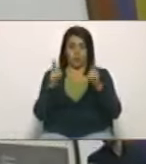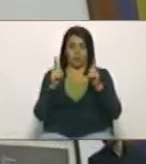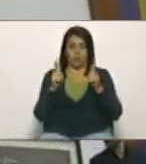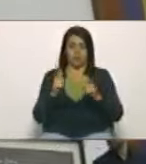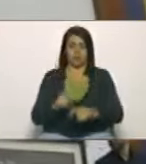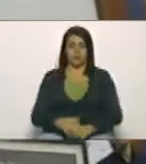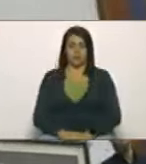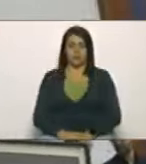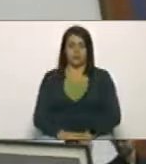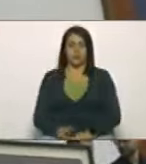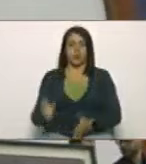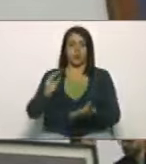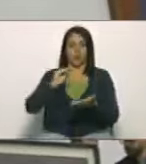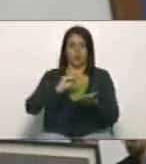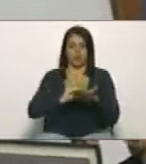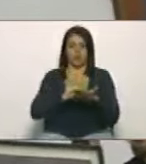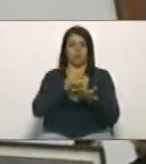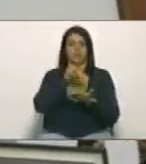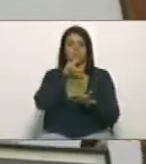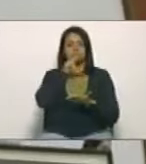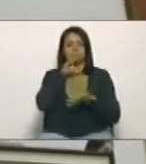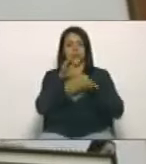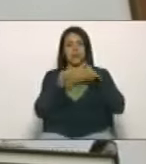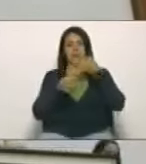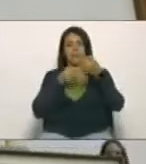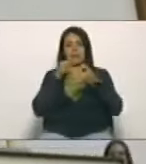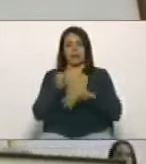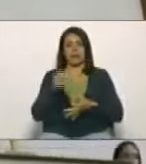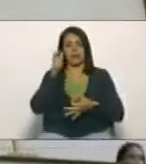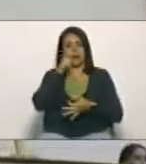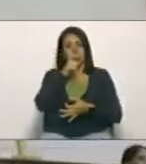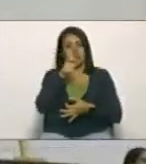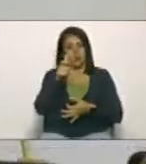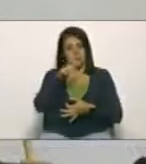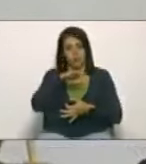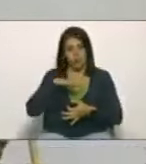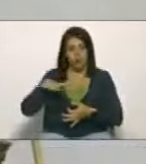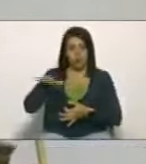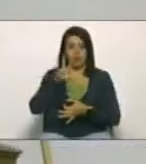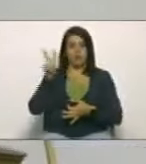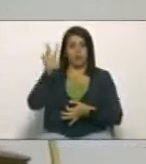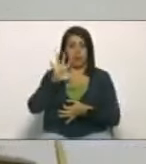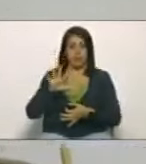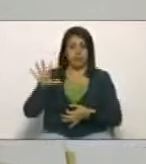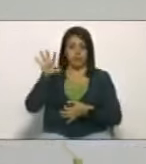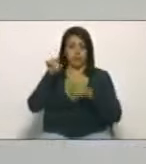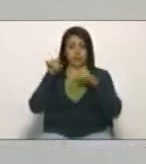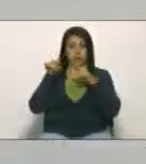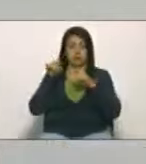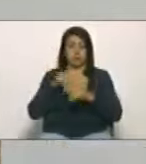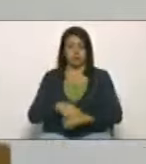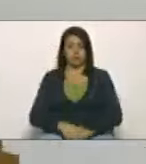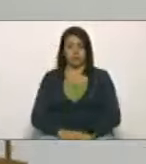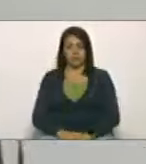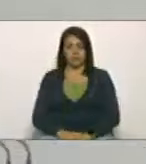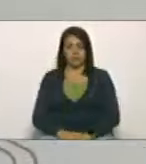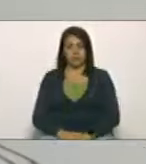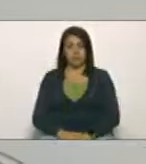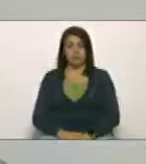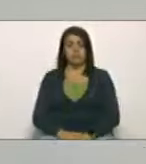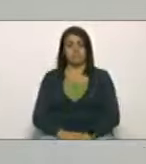permite nuevamente hablar, pero sobre todo ese pueblo venezolano. A ese pueblo venezolano que